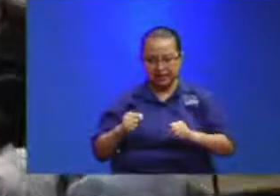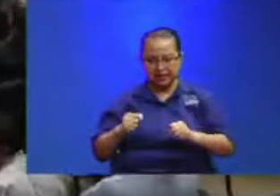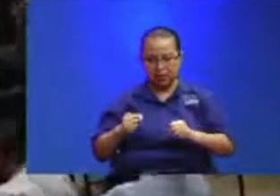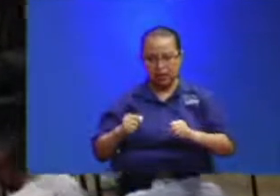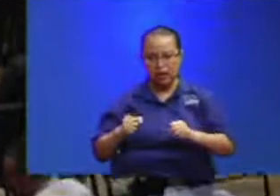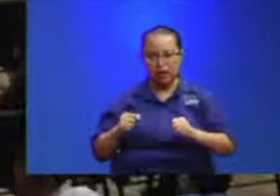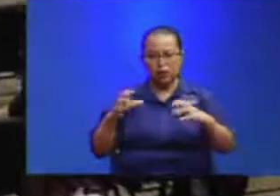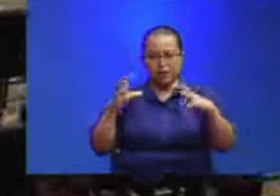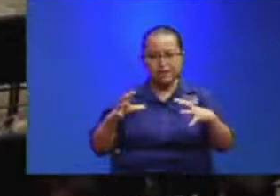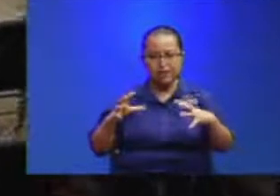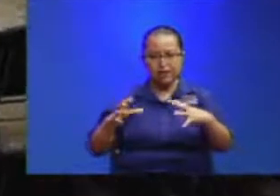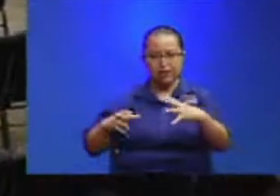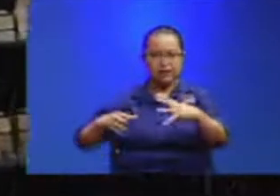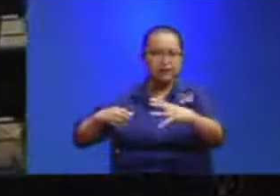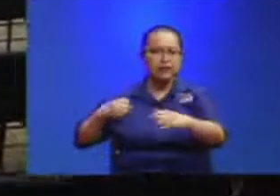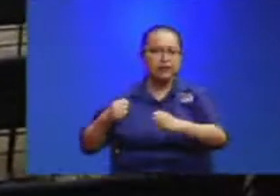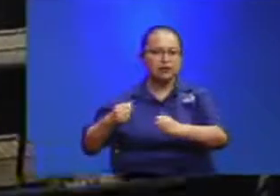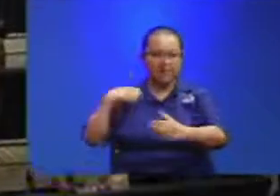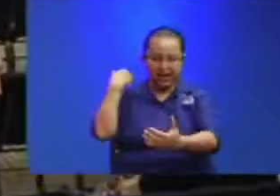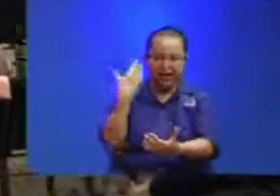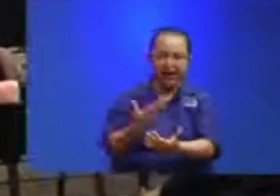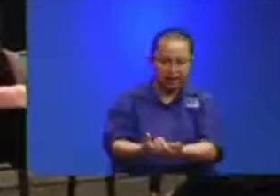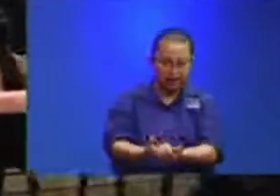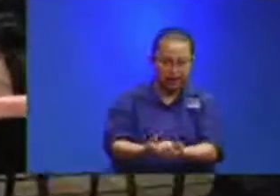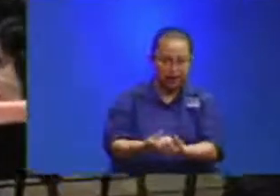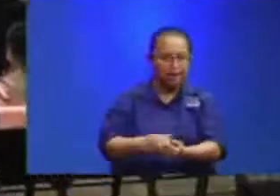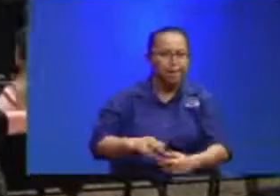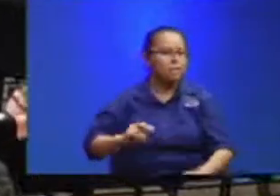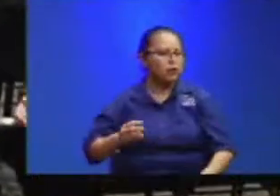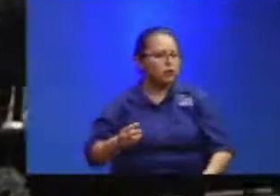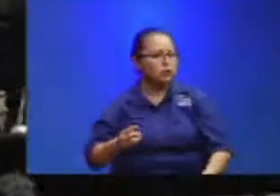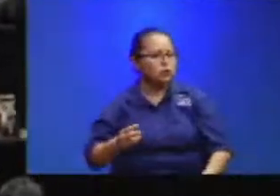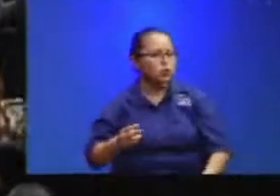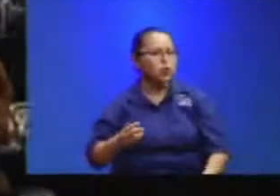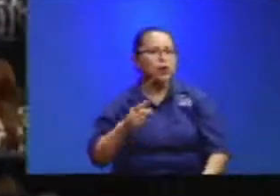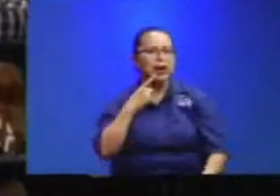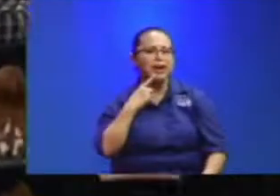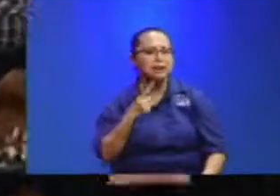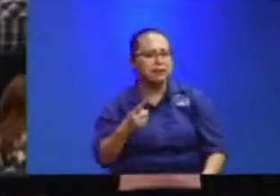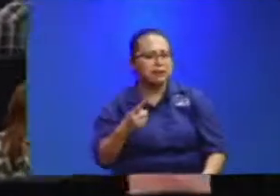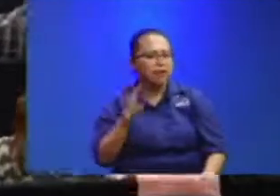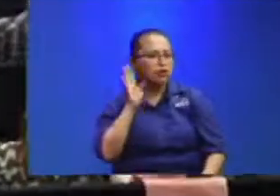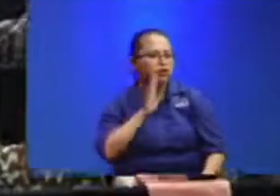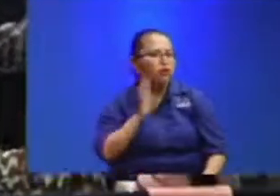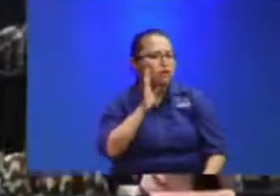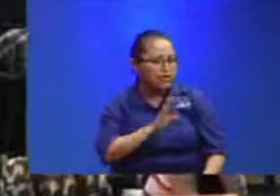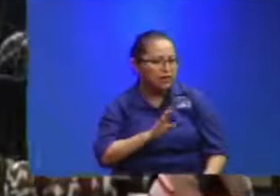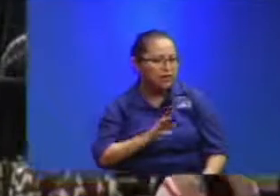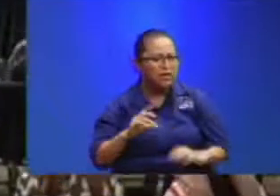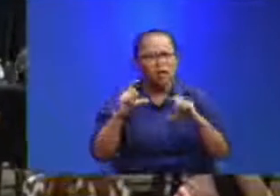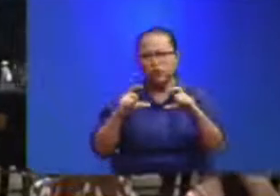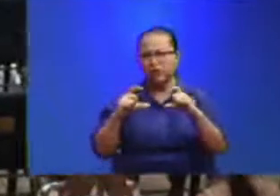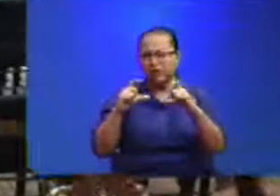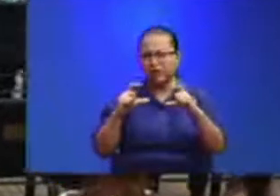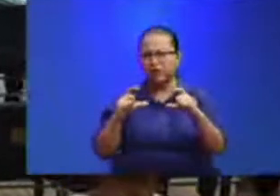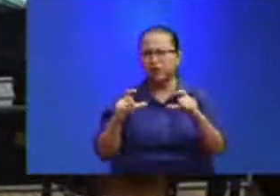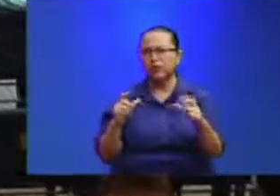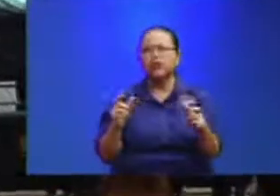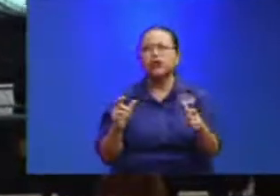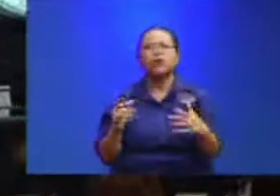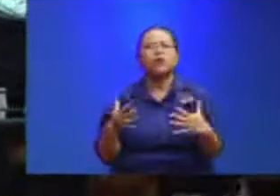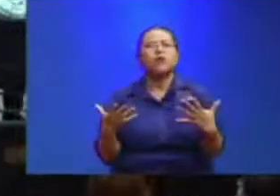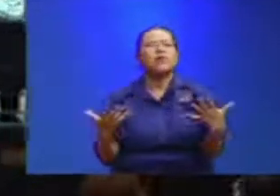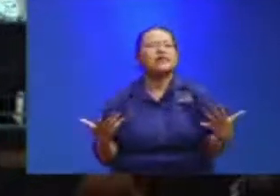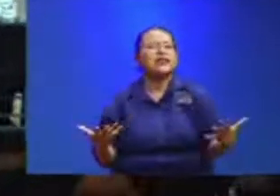campeón de dios por eso yo aunque ya lo dije desde el principio y le dije a los dolores tengan cuidado con quién cazar